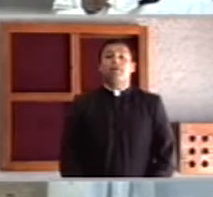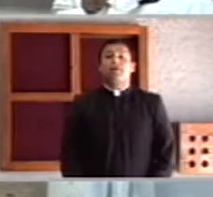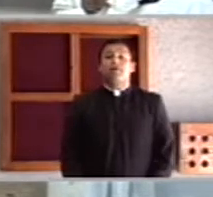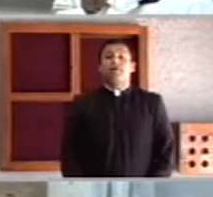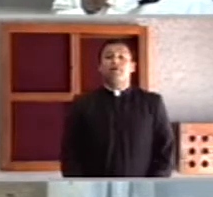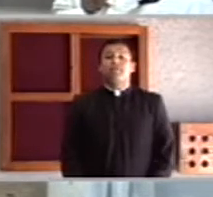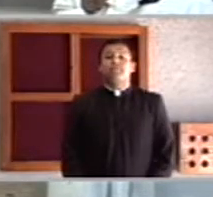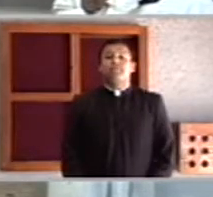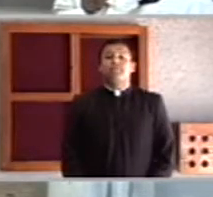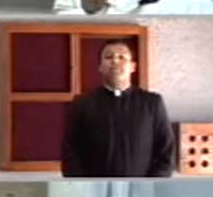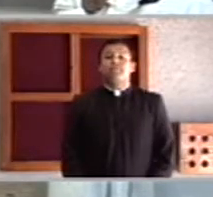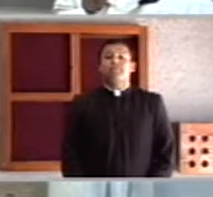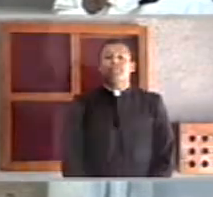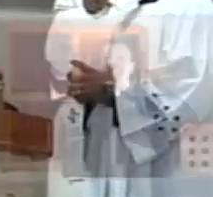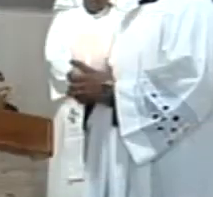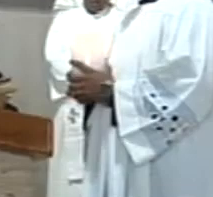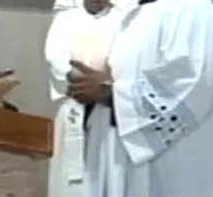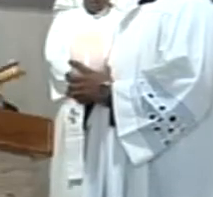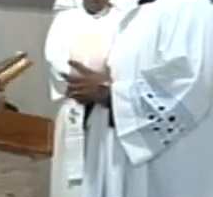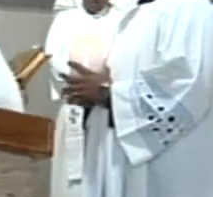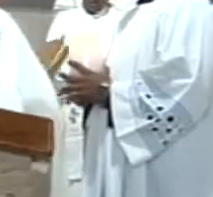Laus tibi Christe.